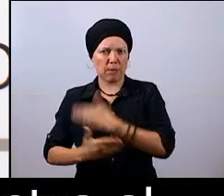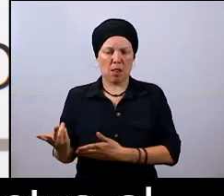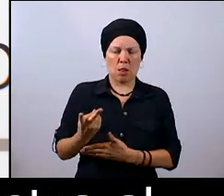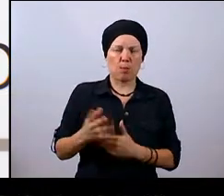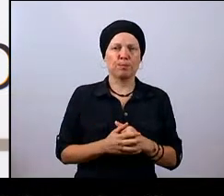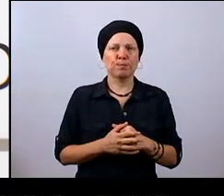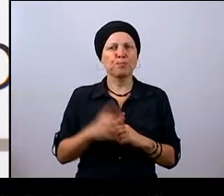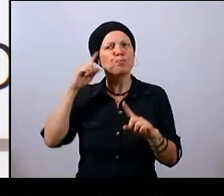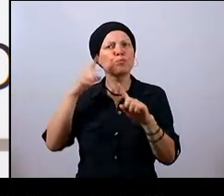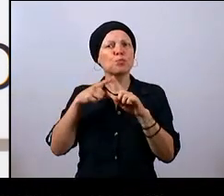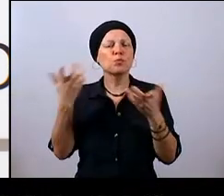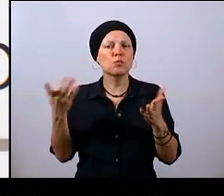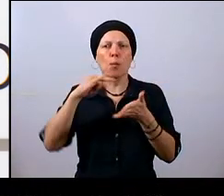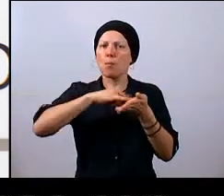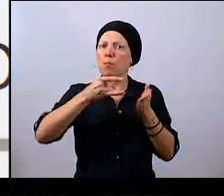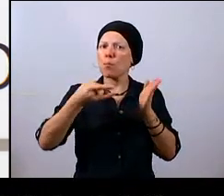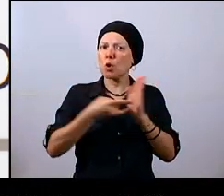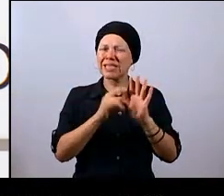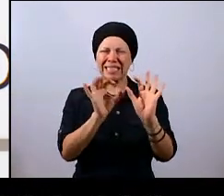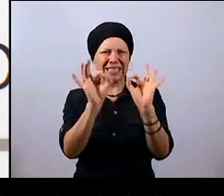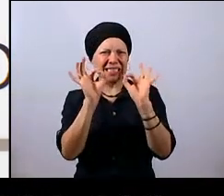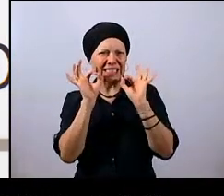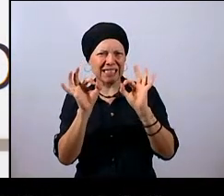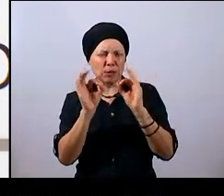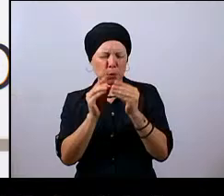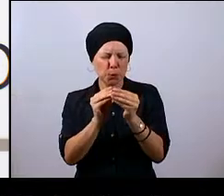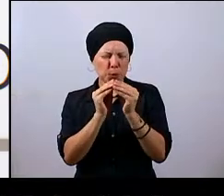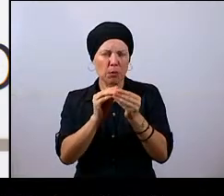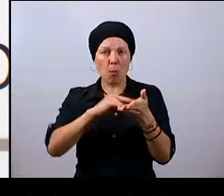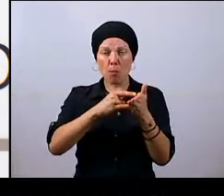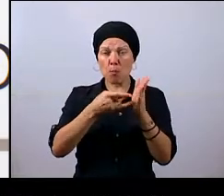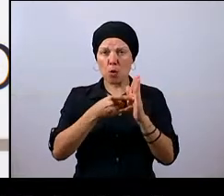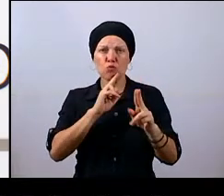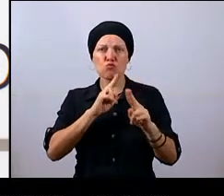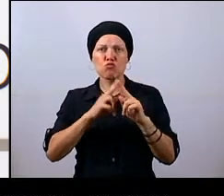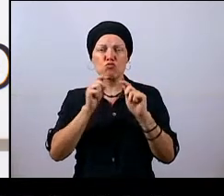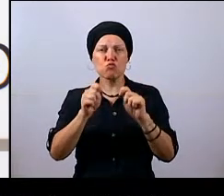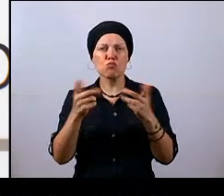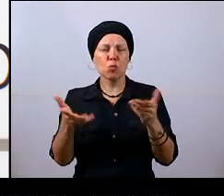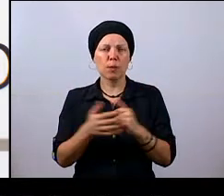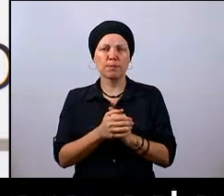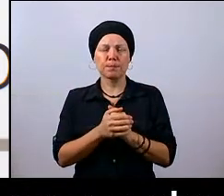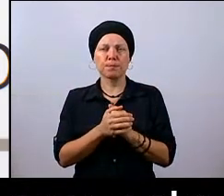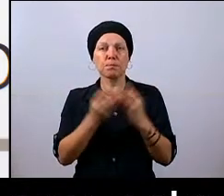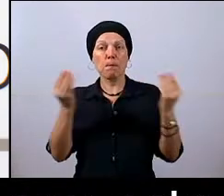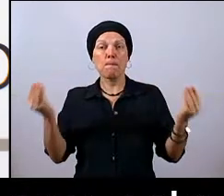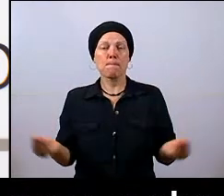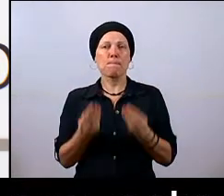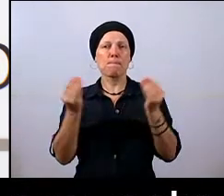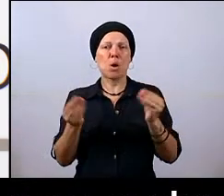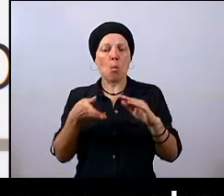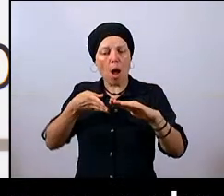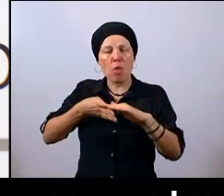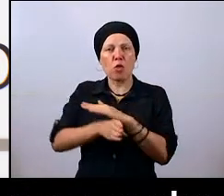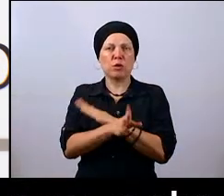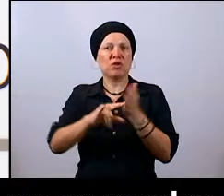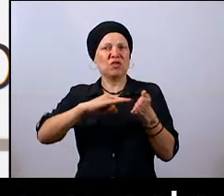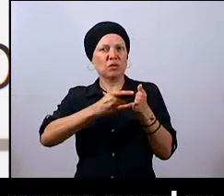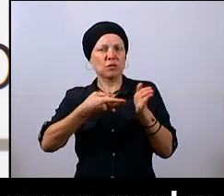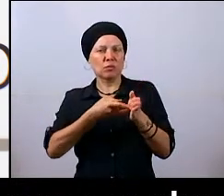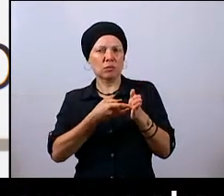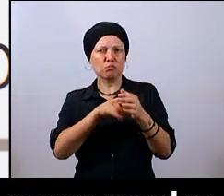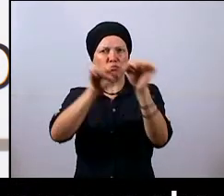el desarrollo de un proyecto concreto del proyecto denominado Mejora del acceso a los sistemas